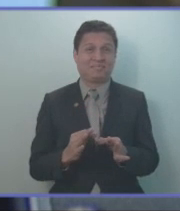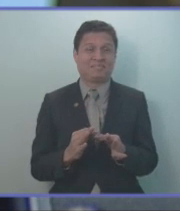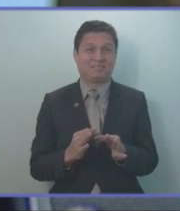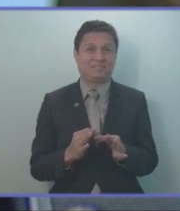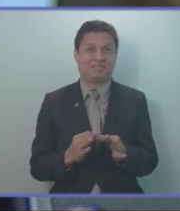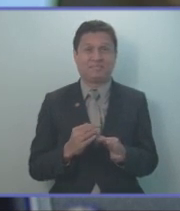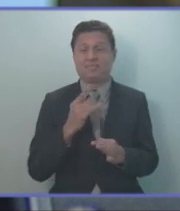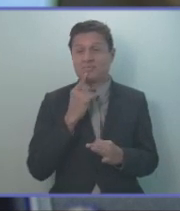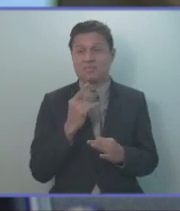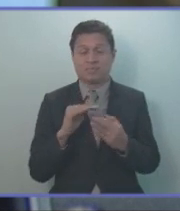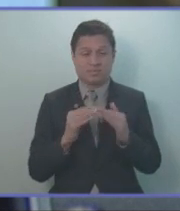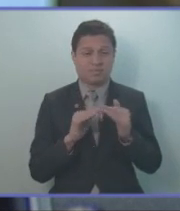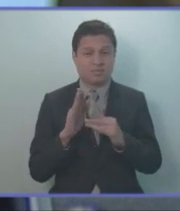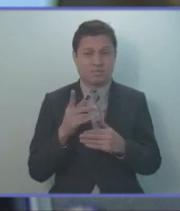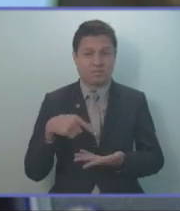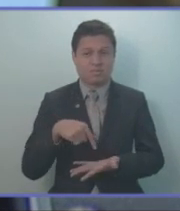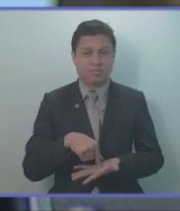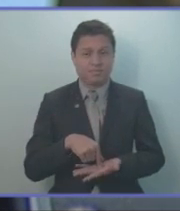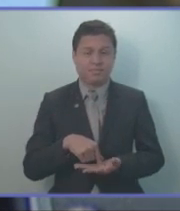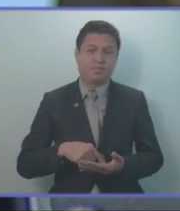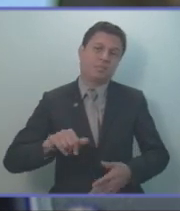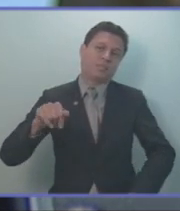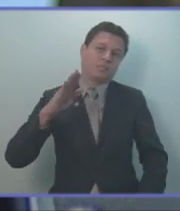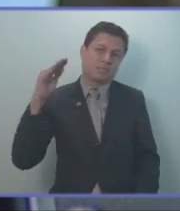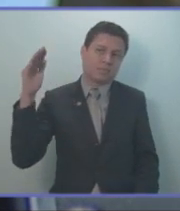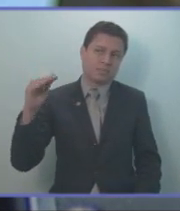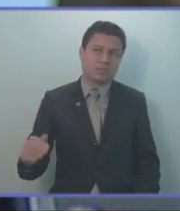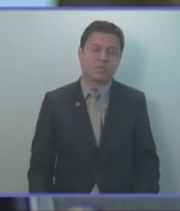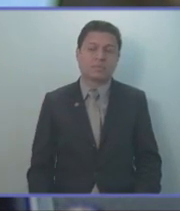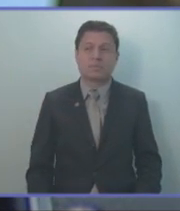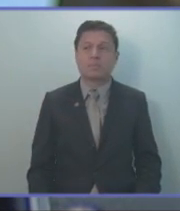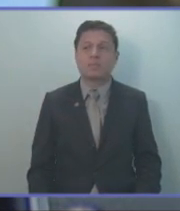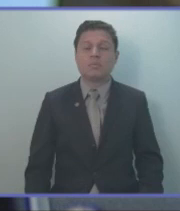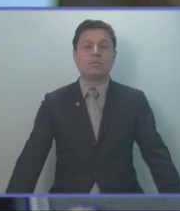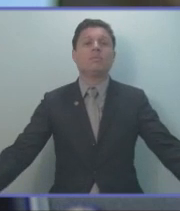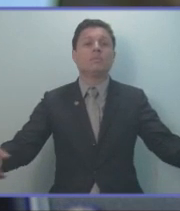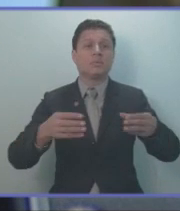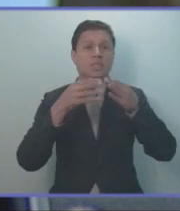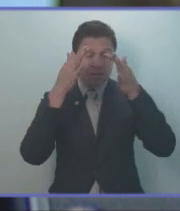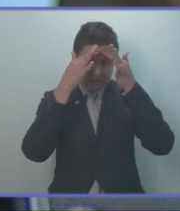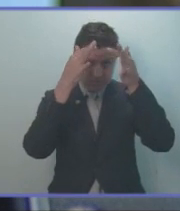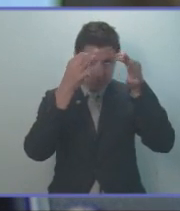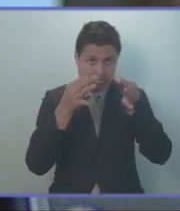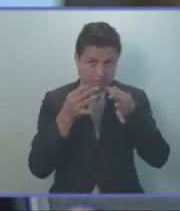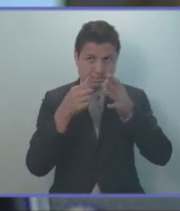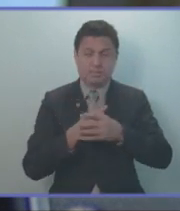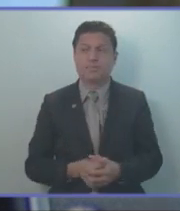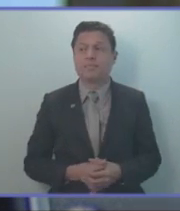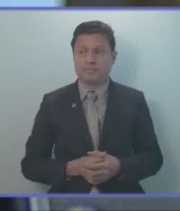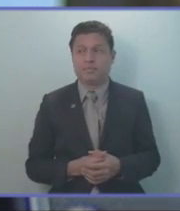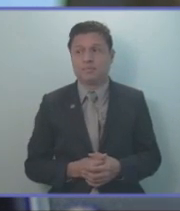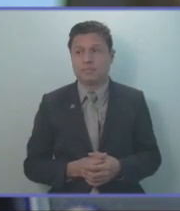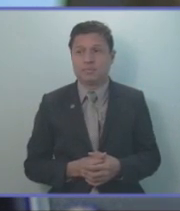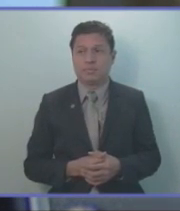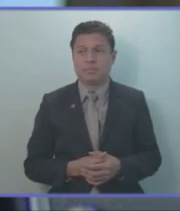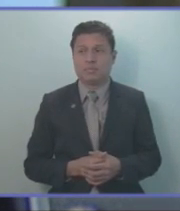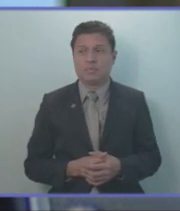que vive en esa nación en el Medio Oriente. Dictamen número